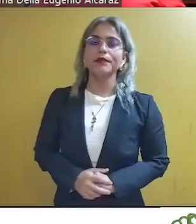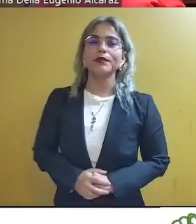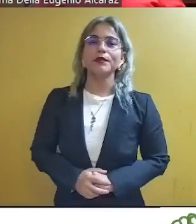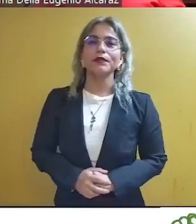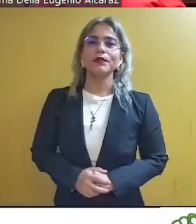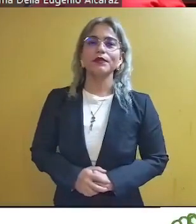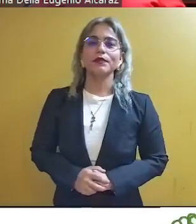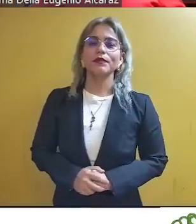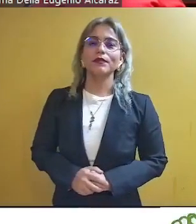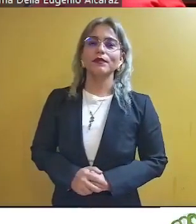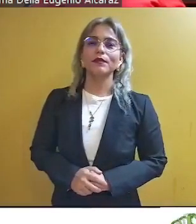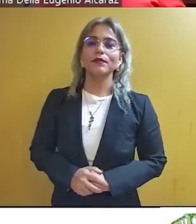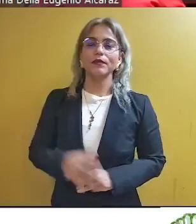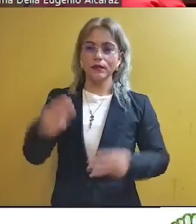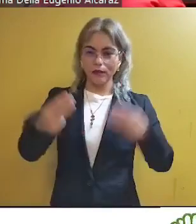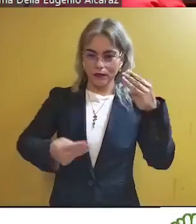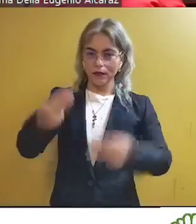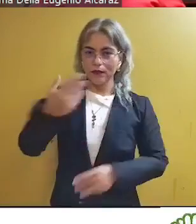Magistrada presidenta,